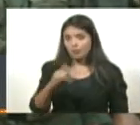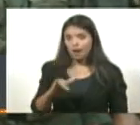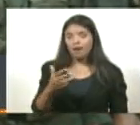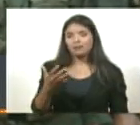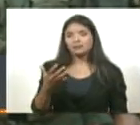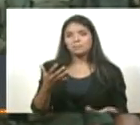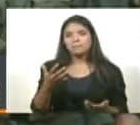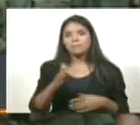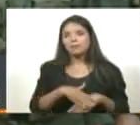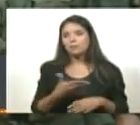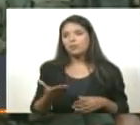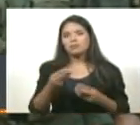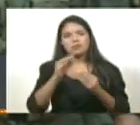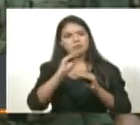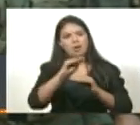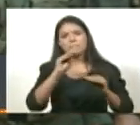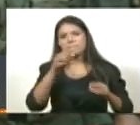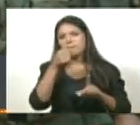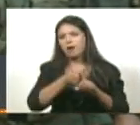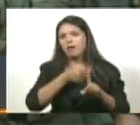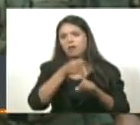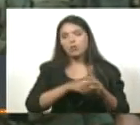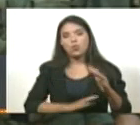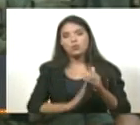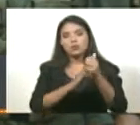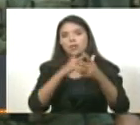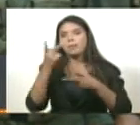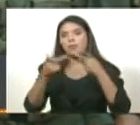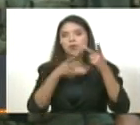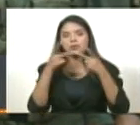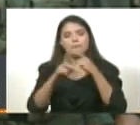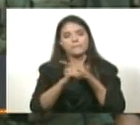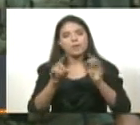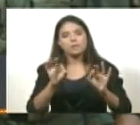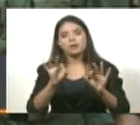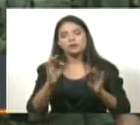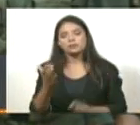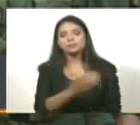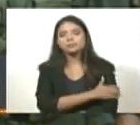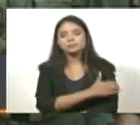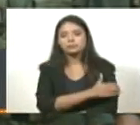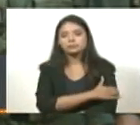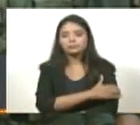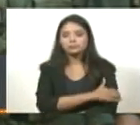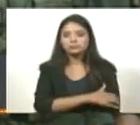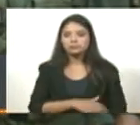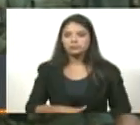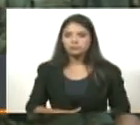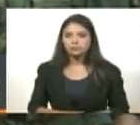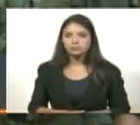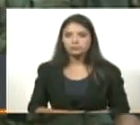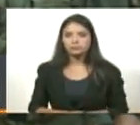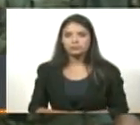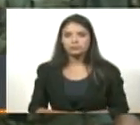los llamados irresponsables de una dirigencia política, en este caso de la oposición,